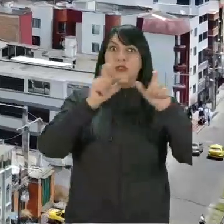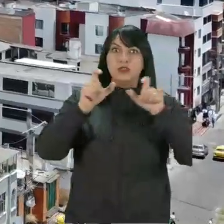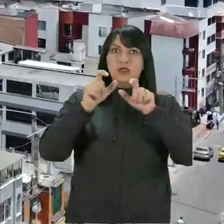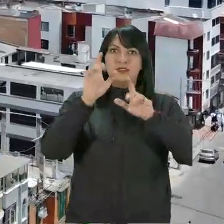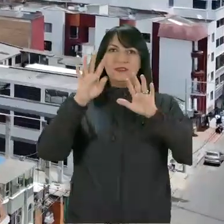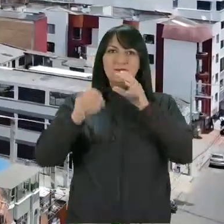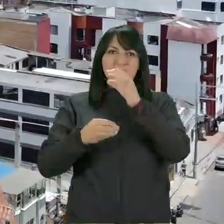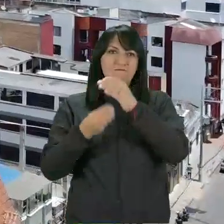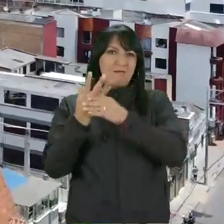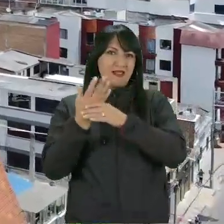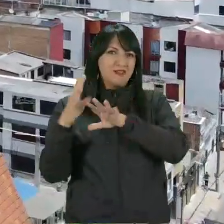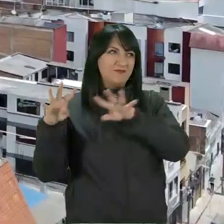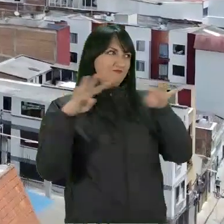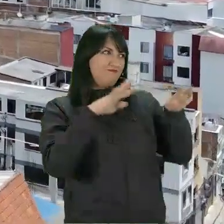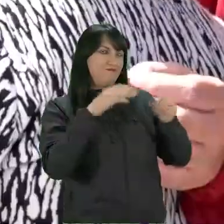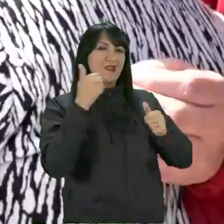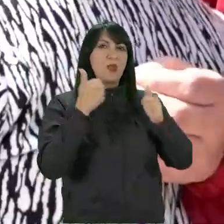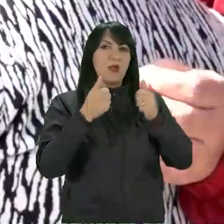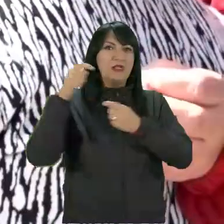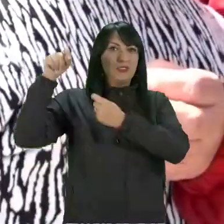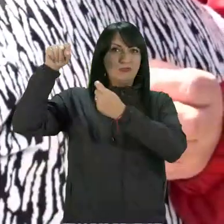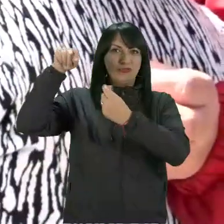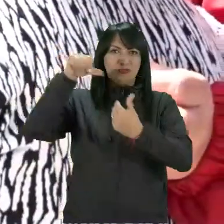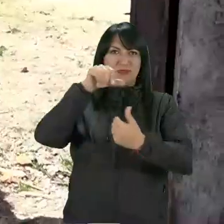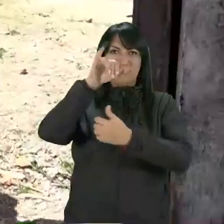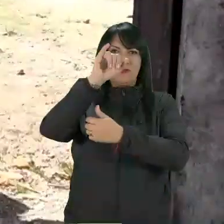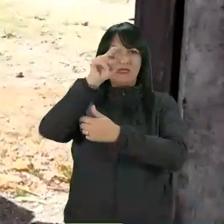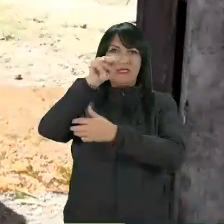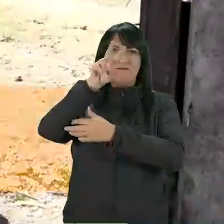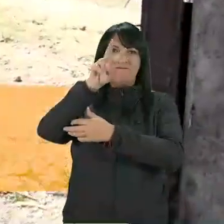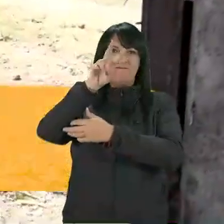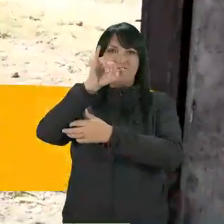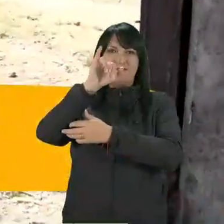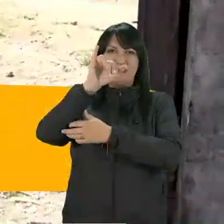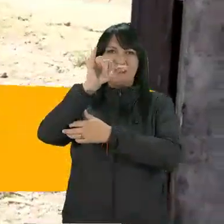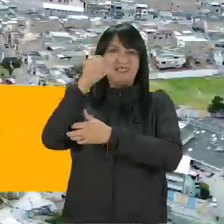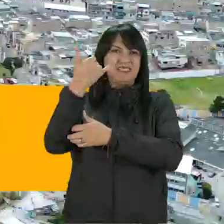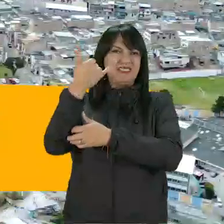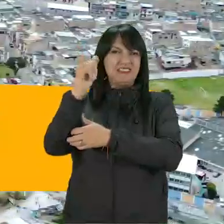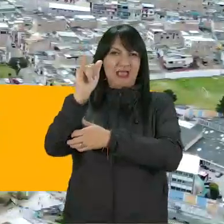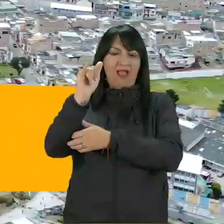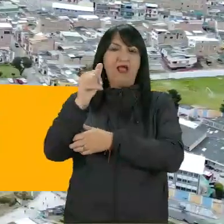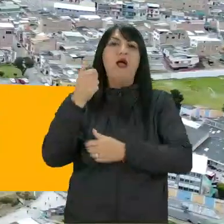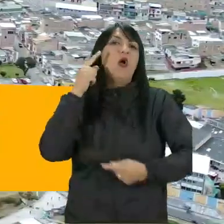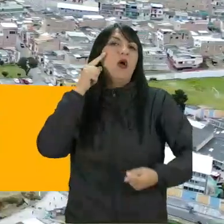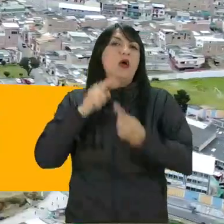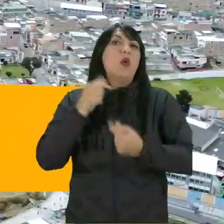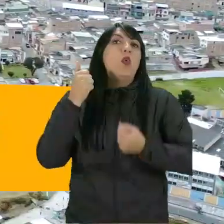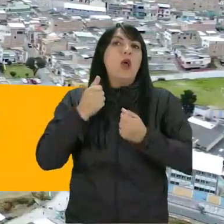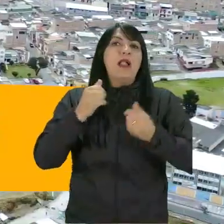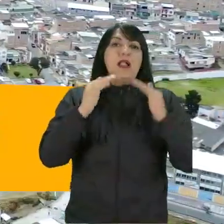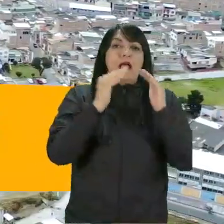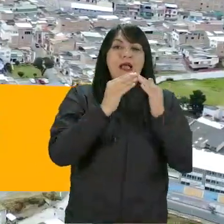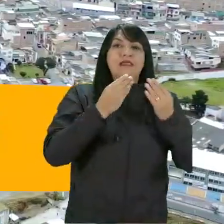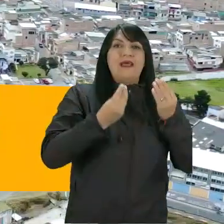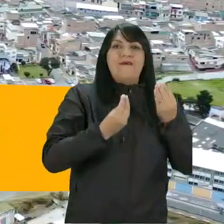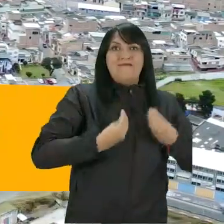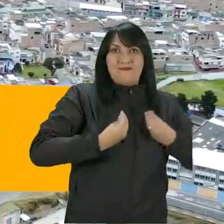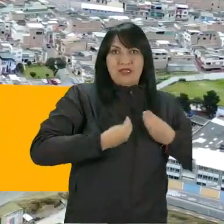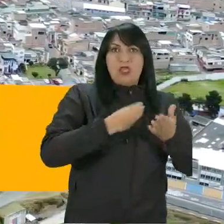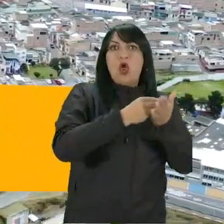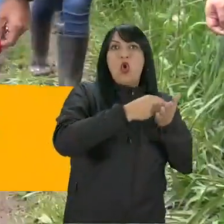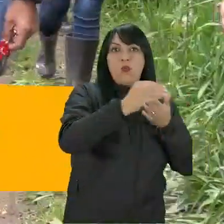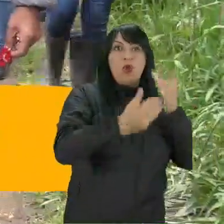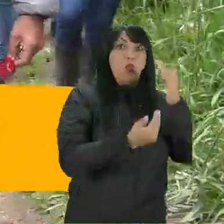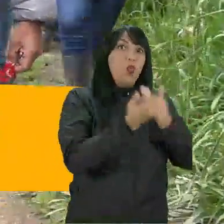presentamos ante la ciudadanía pastosa nuestra tercera versión de nuestro subsidio in Villa un subsidio complementario para la compra de